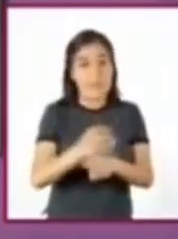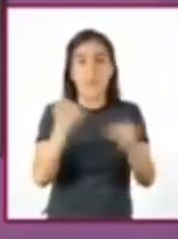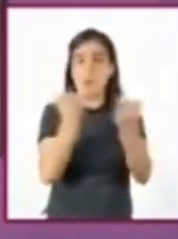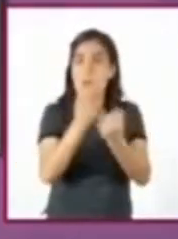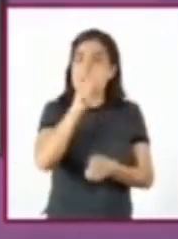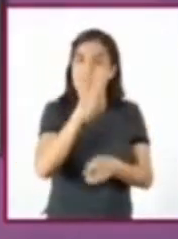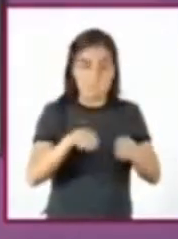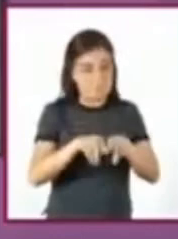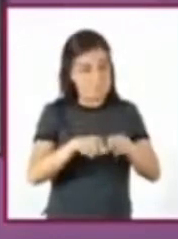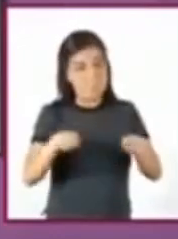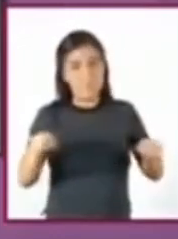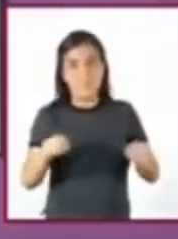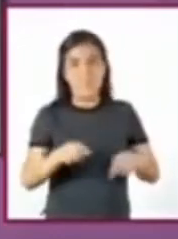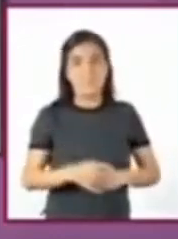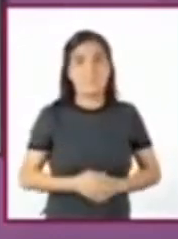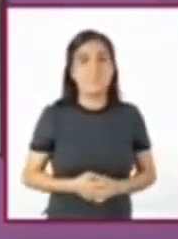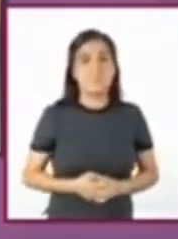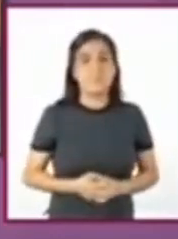misma secuencia.